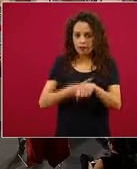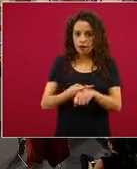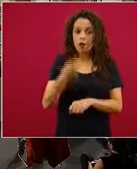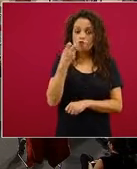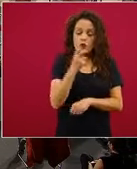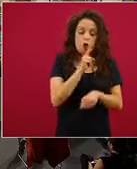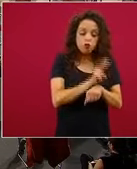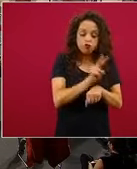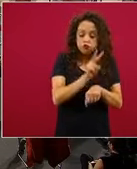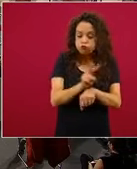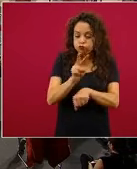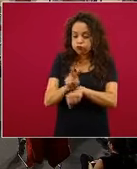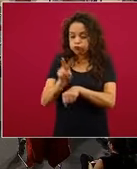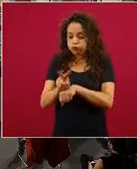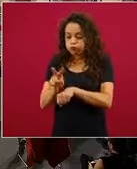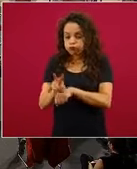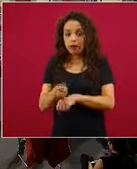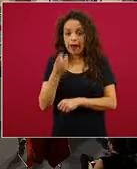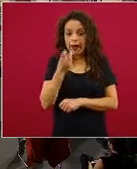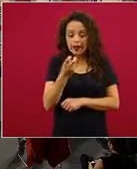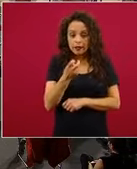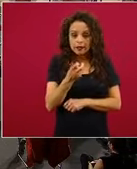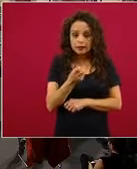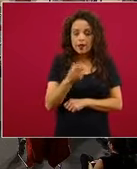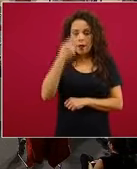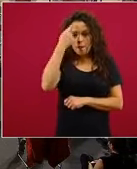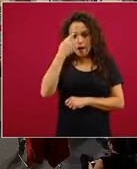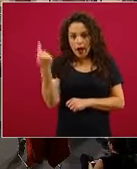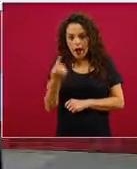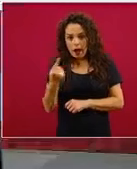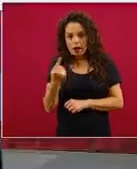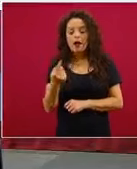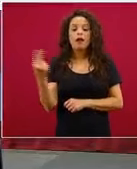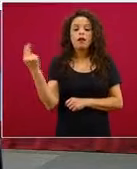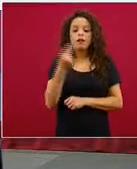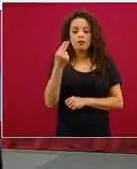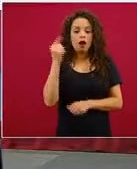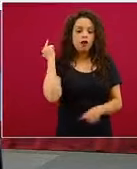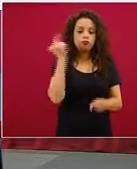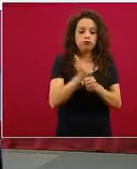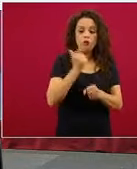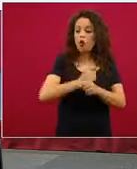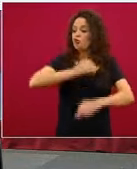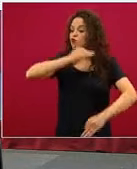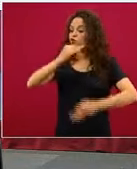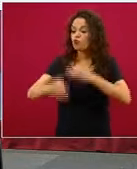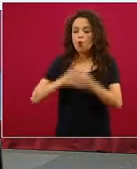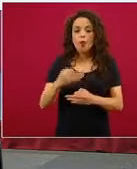epidemiológica de esta enfermedad y la meta es identificar a todas las personas que puedan